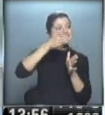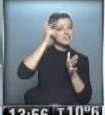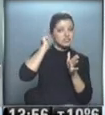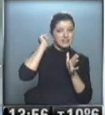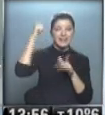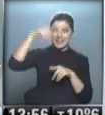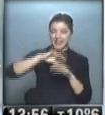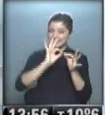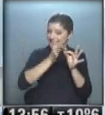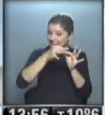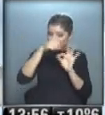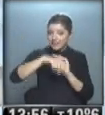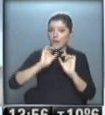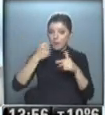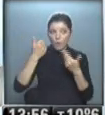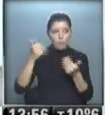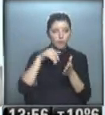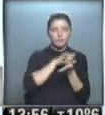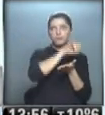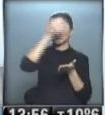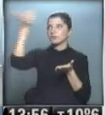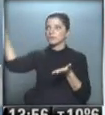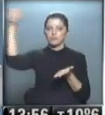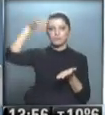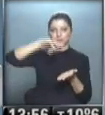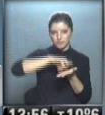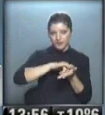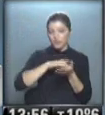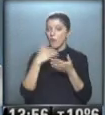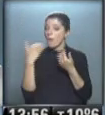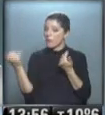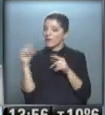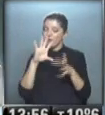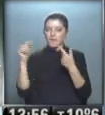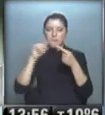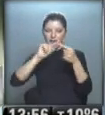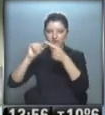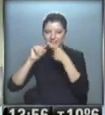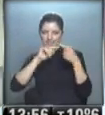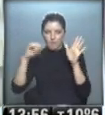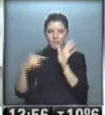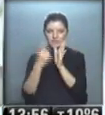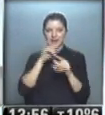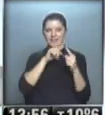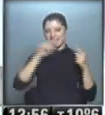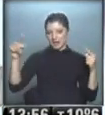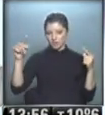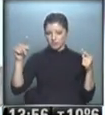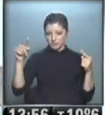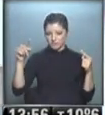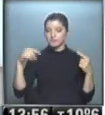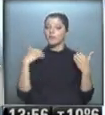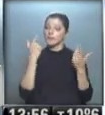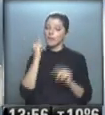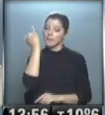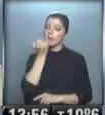acá tan cerca van a van a poder tener eh la conexión directamente a Buenos Aires le comento presidenta